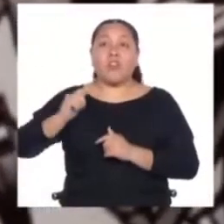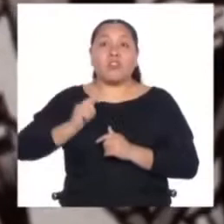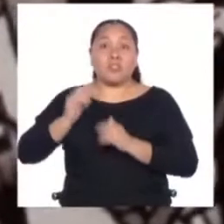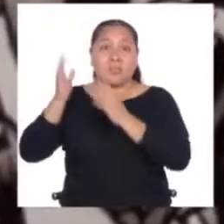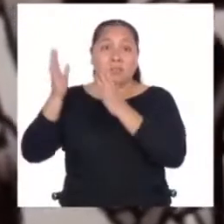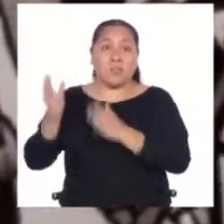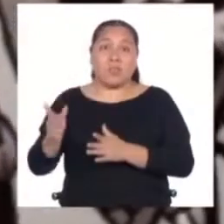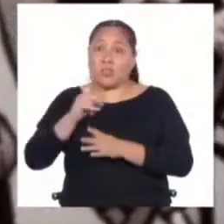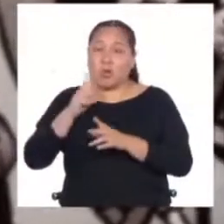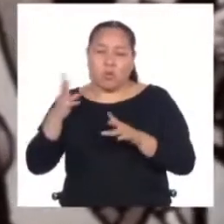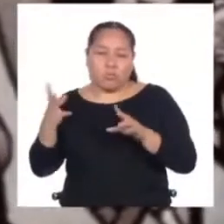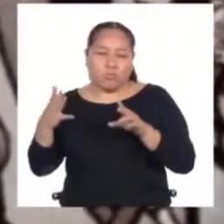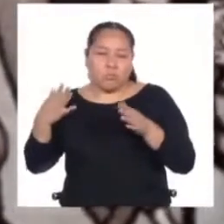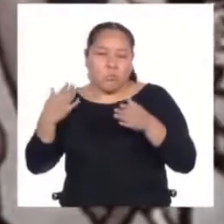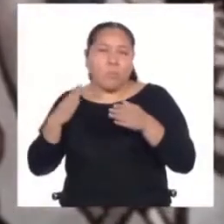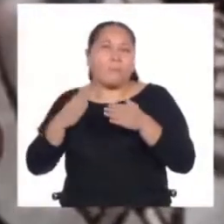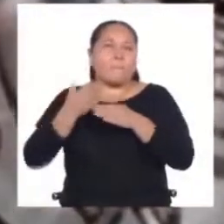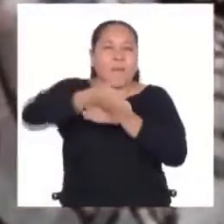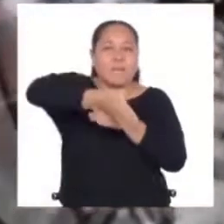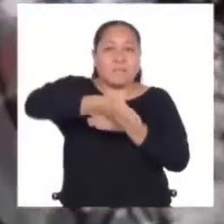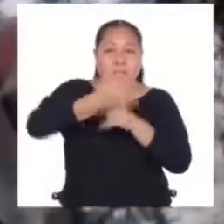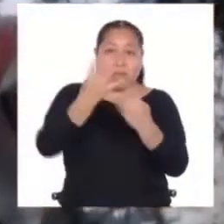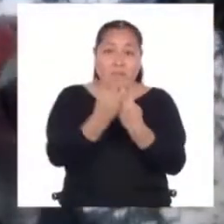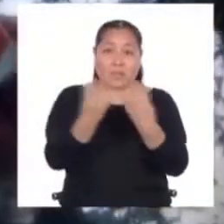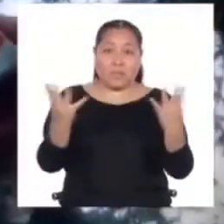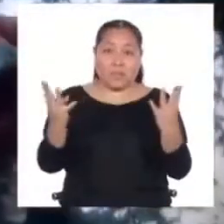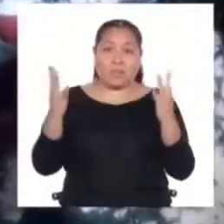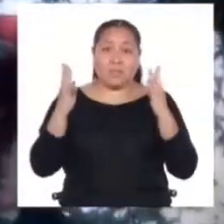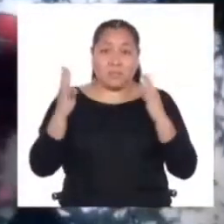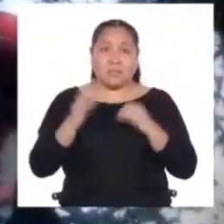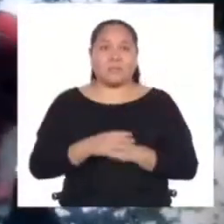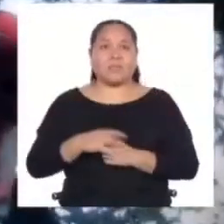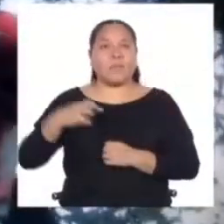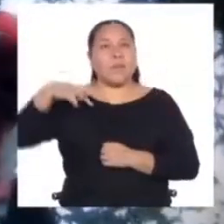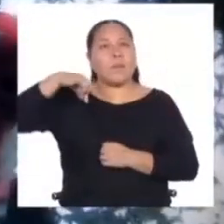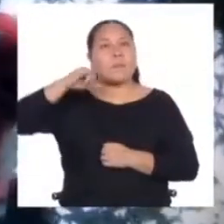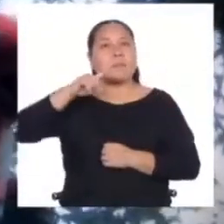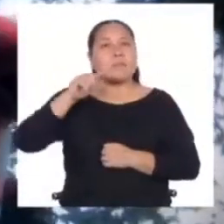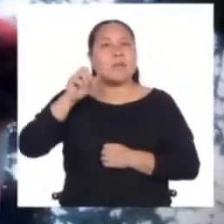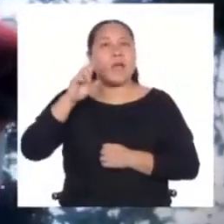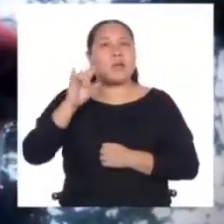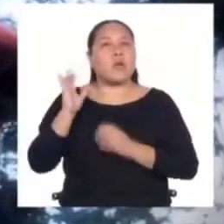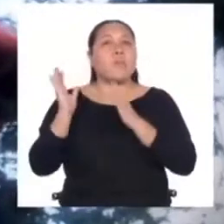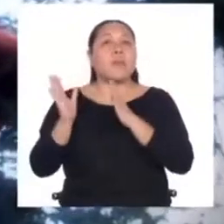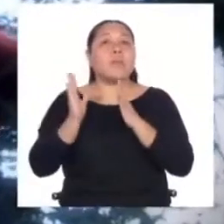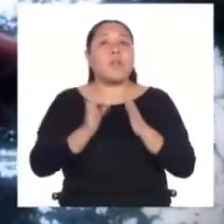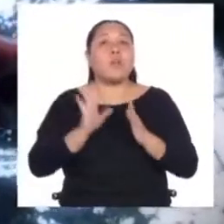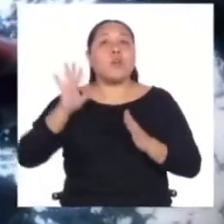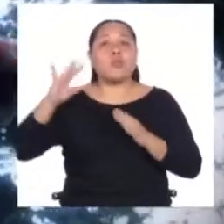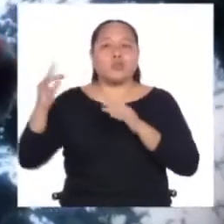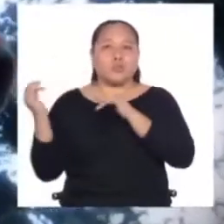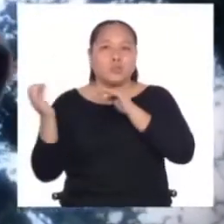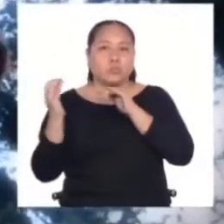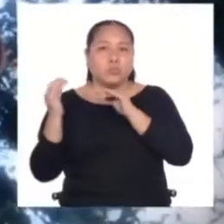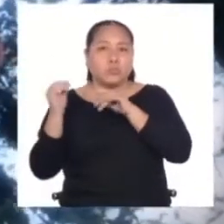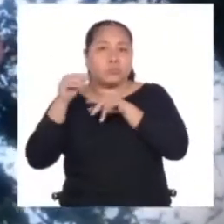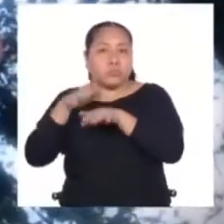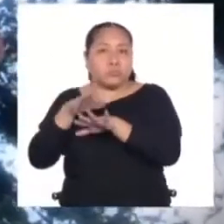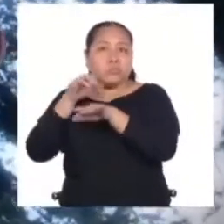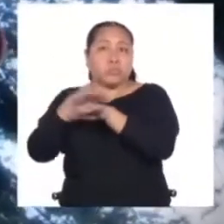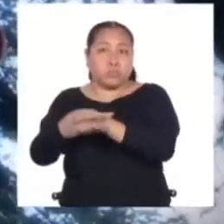no consiguieron romper el cerco. Pizarro entonces preparó a su ejército para la batalla